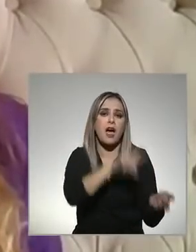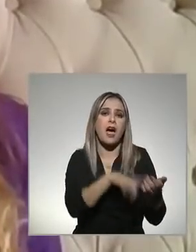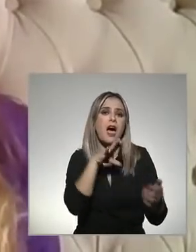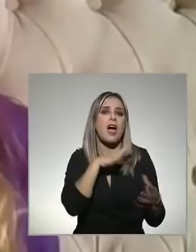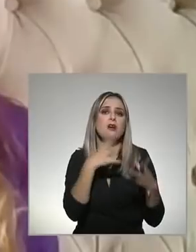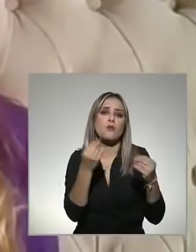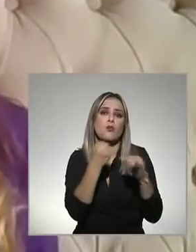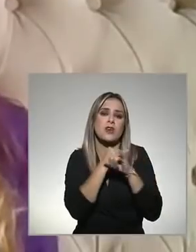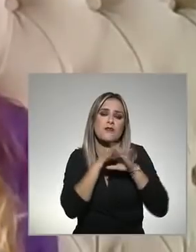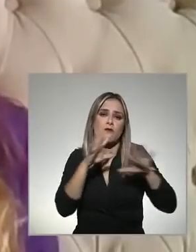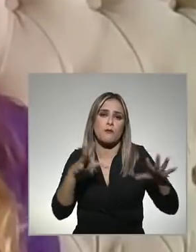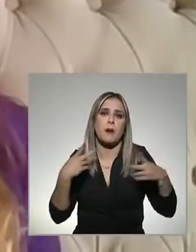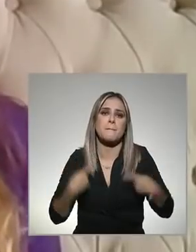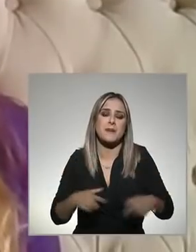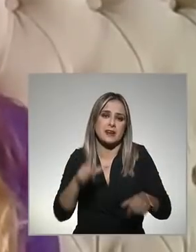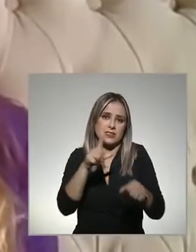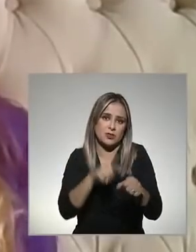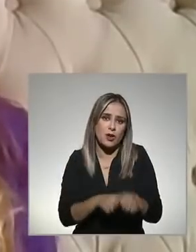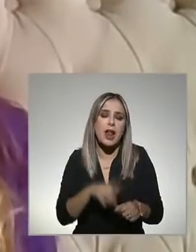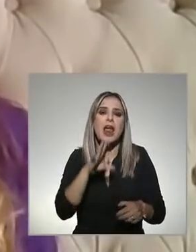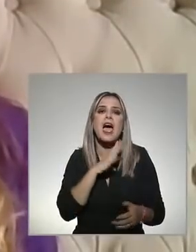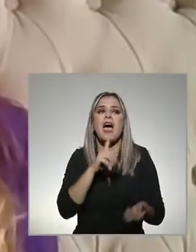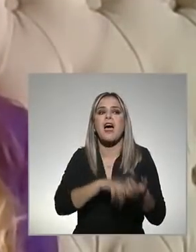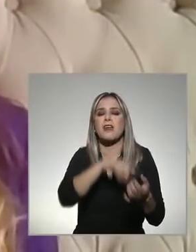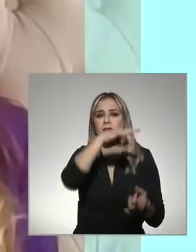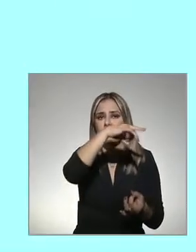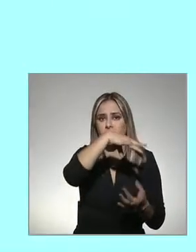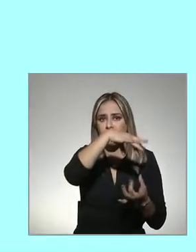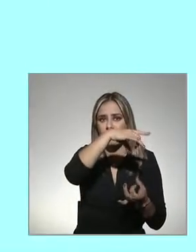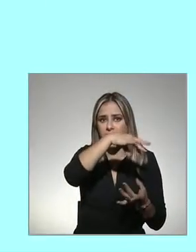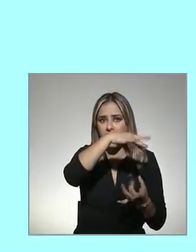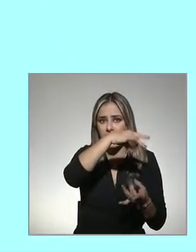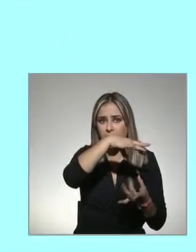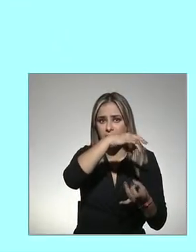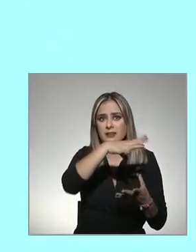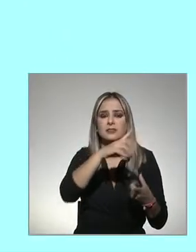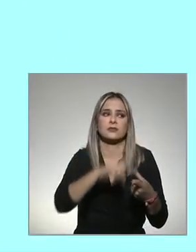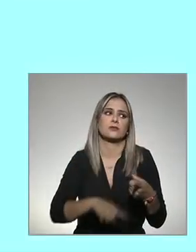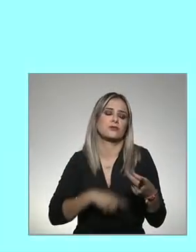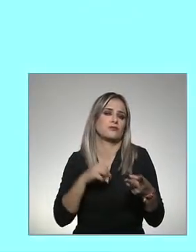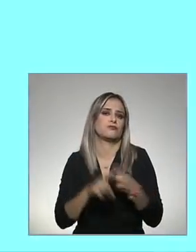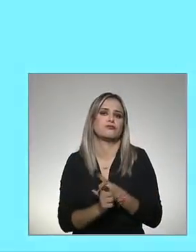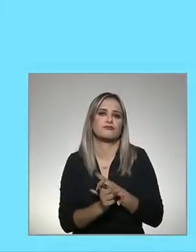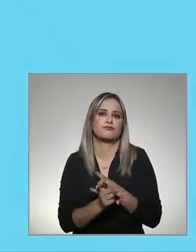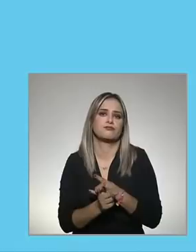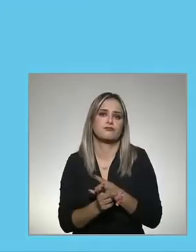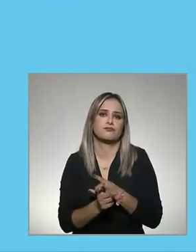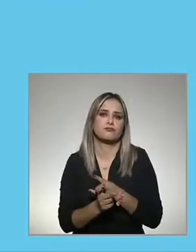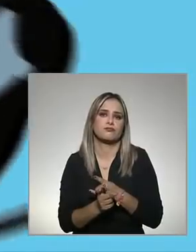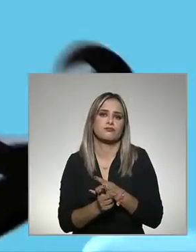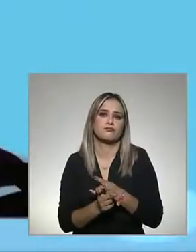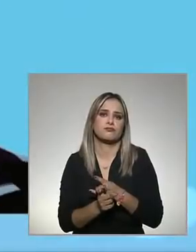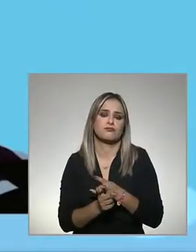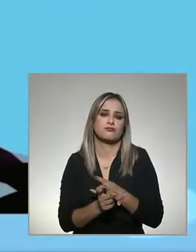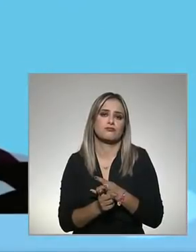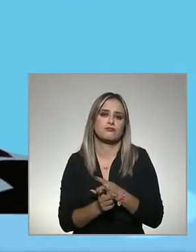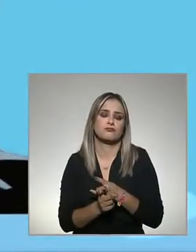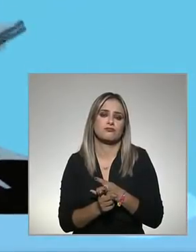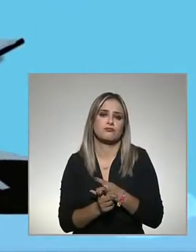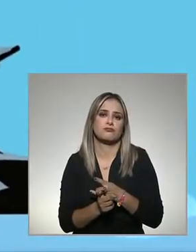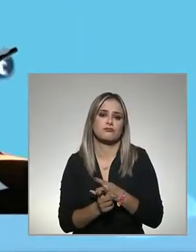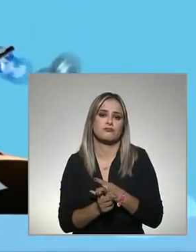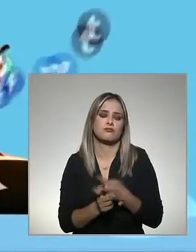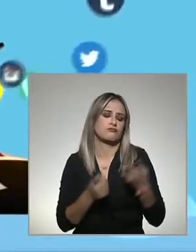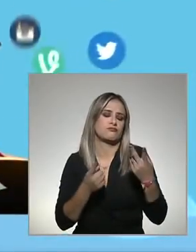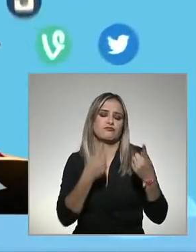personales, desde geolocalización, desde hábitos de cuando se